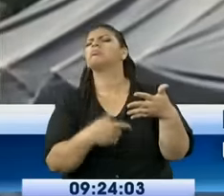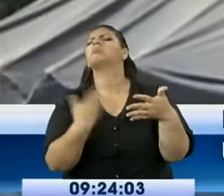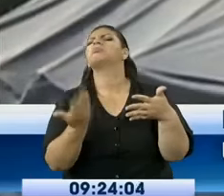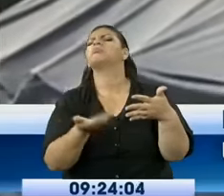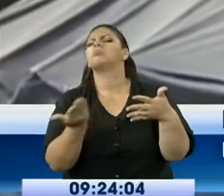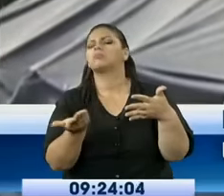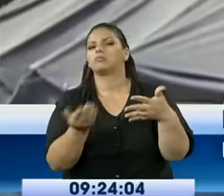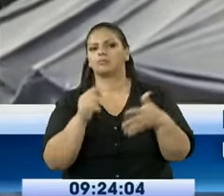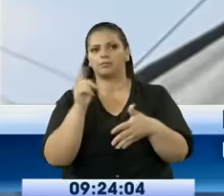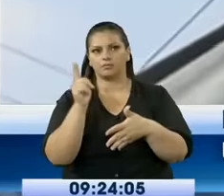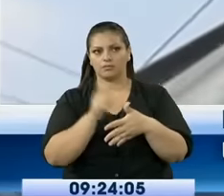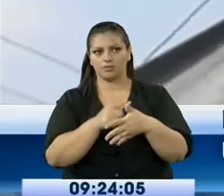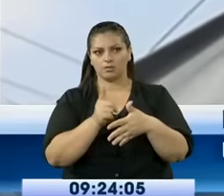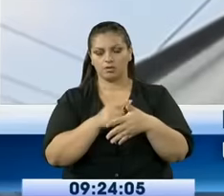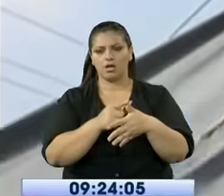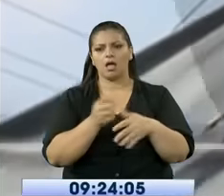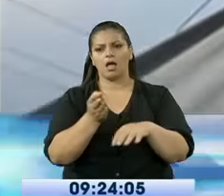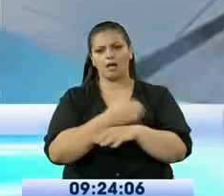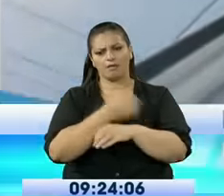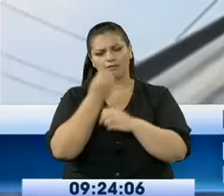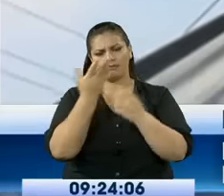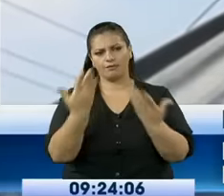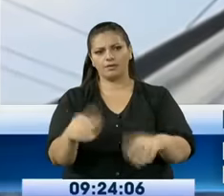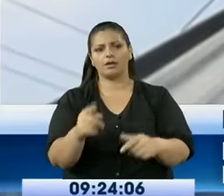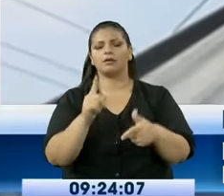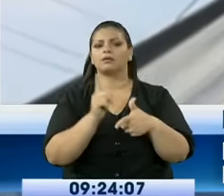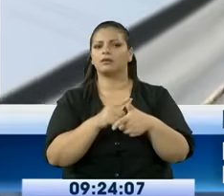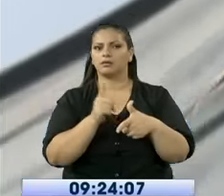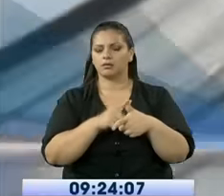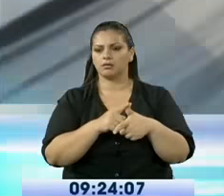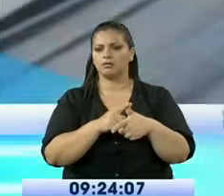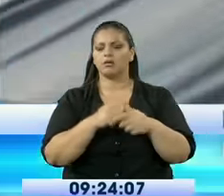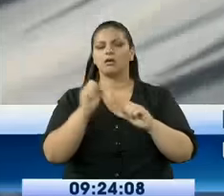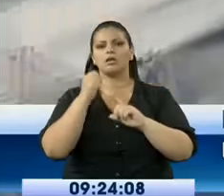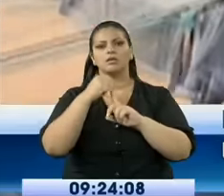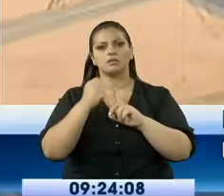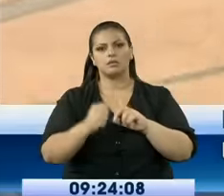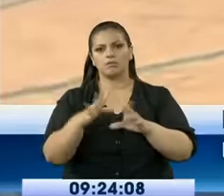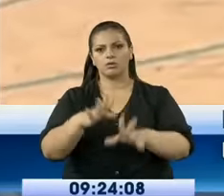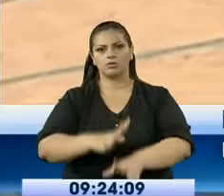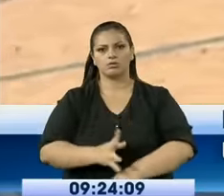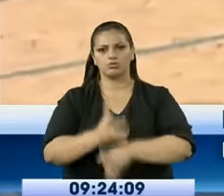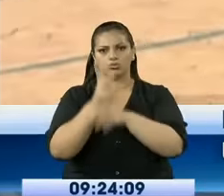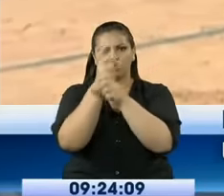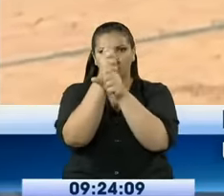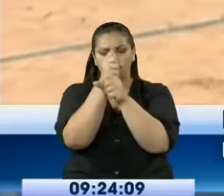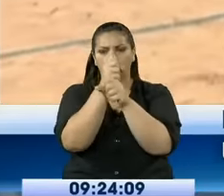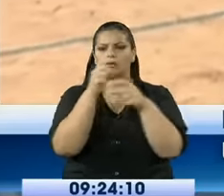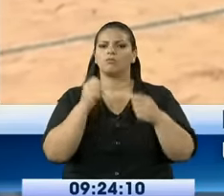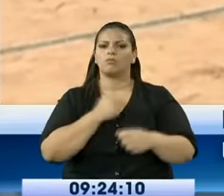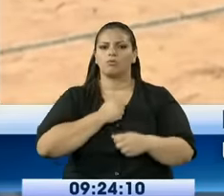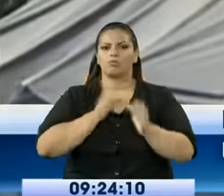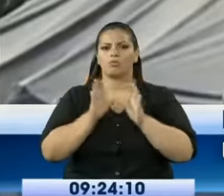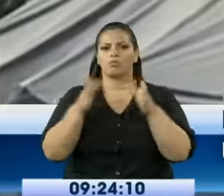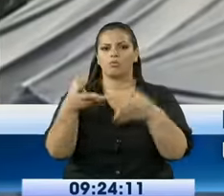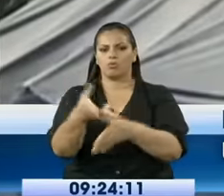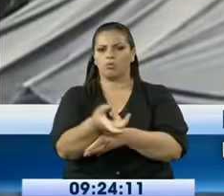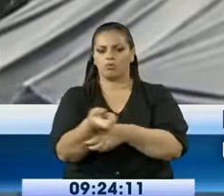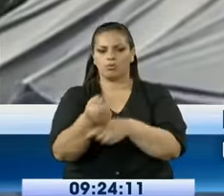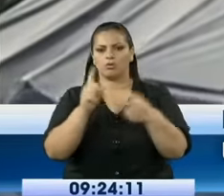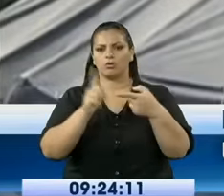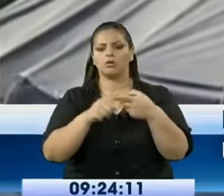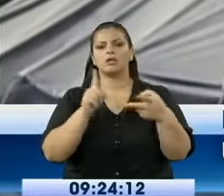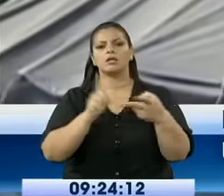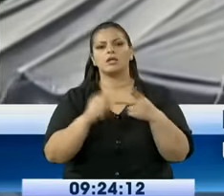un buen espectáculo, se le ha indicado, tienen que cumplir con el sistema de, que emite el cuerpo de bomberos, ingenieros